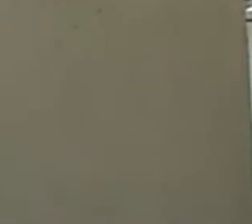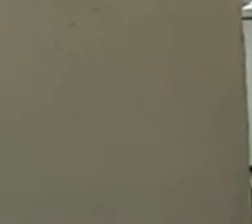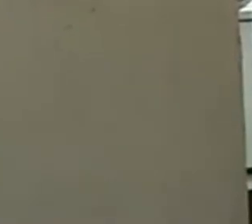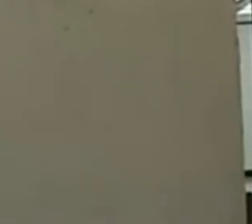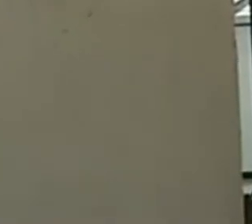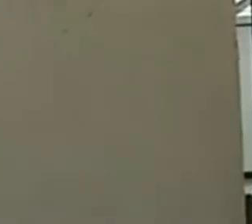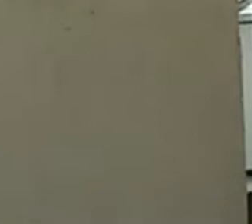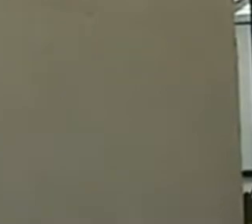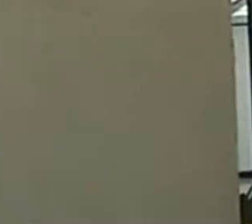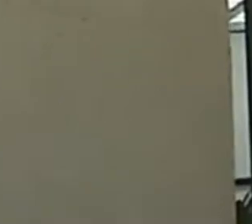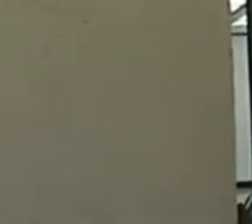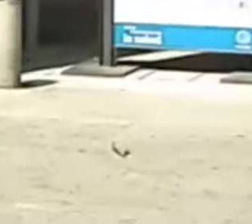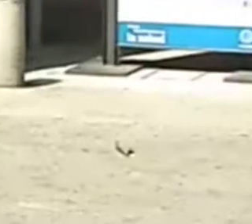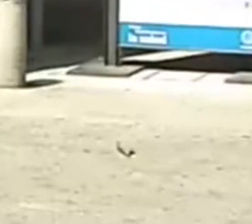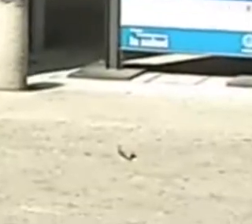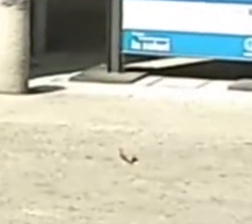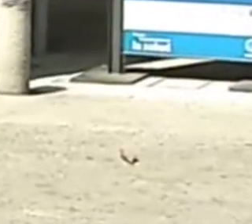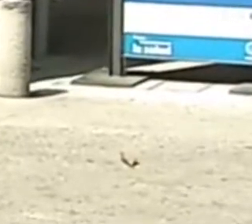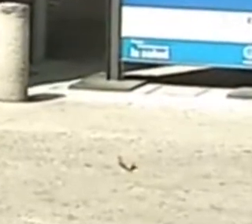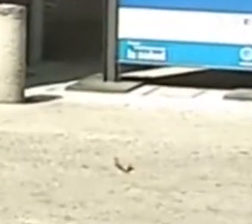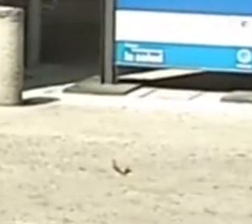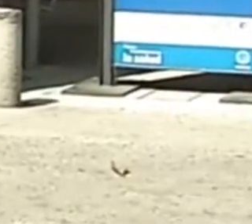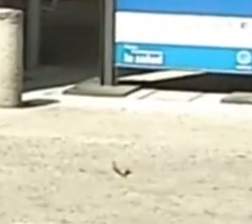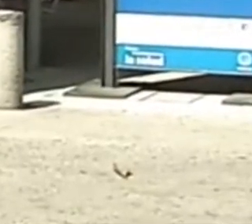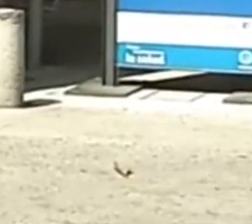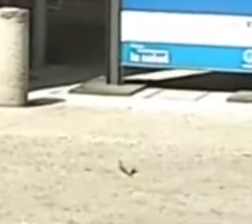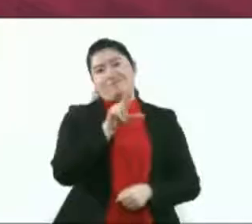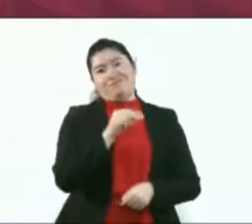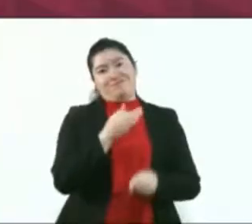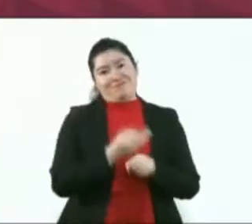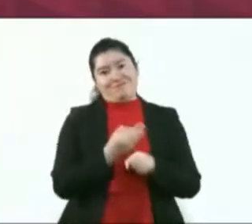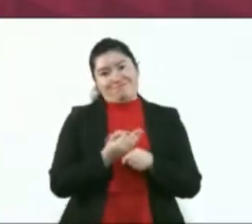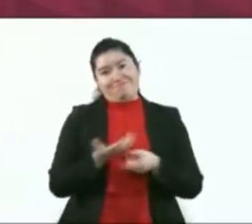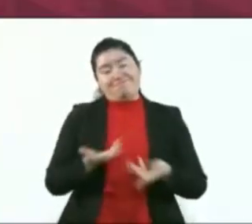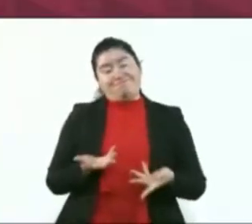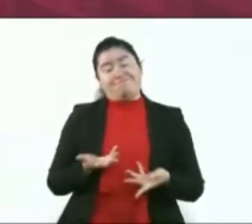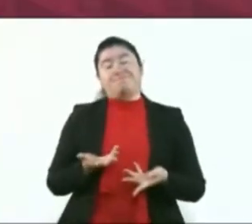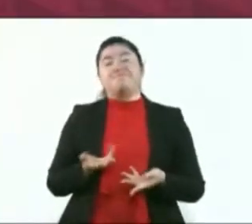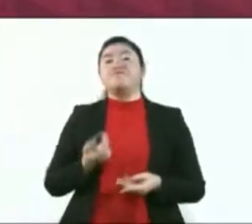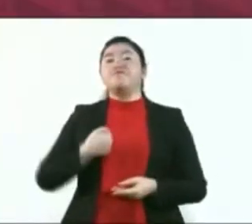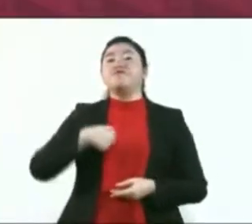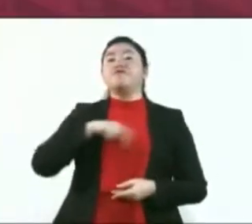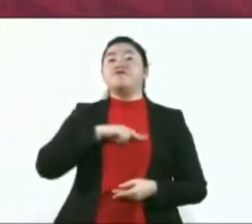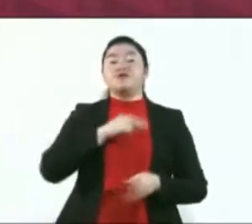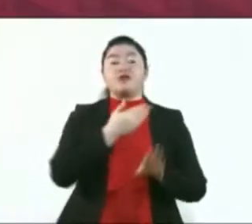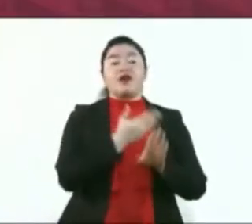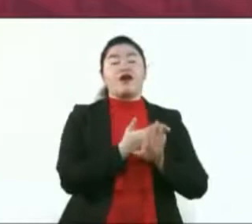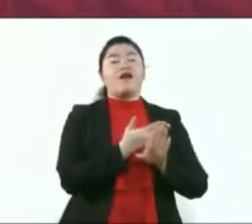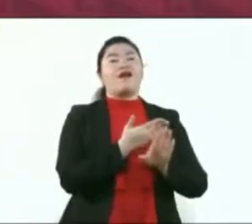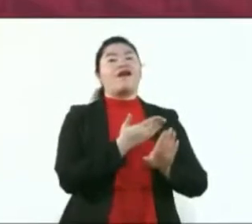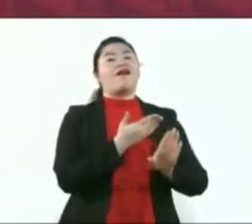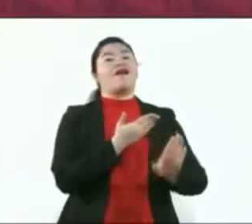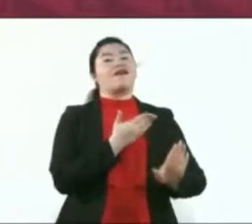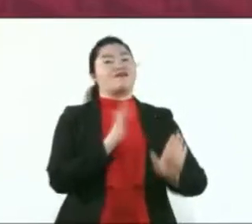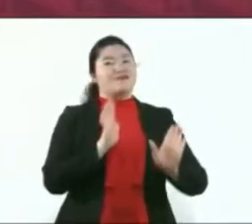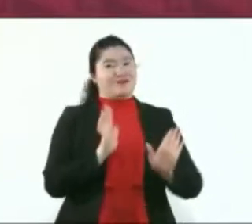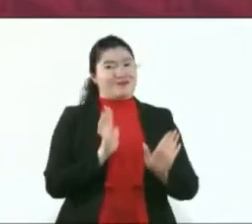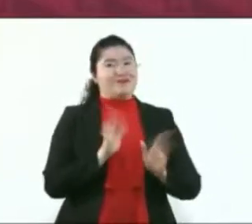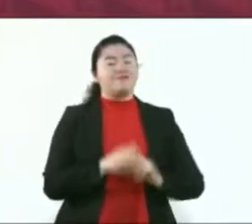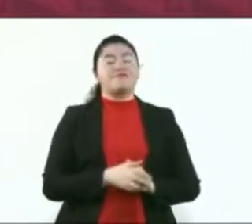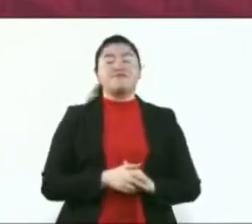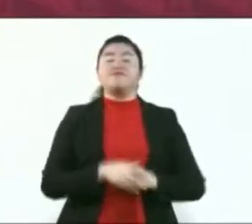veces se quedan en casa y no van a los hospitales durante estos días. Entonces, una medida de precaución. Y a toda la